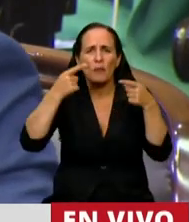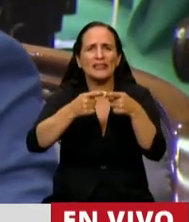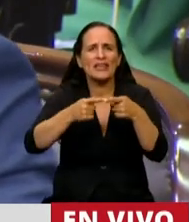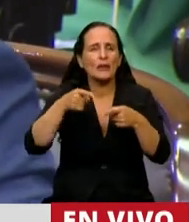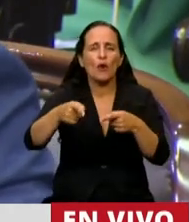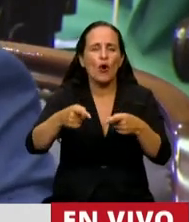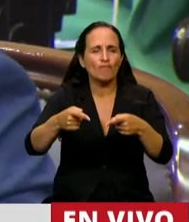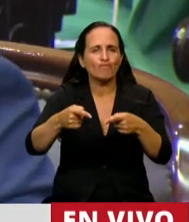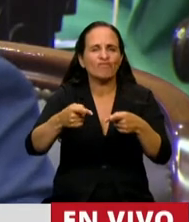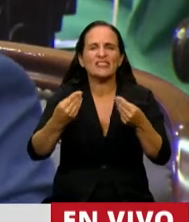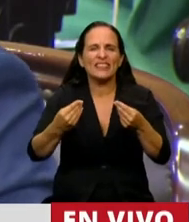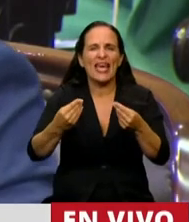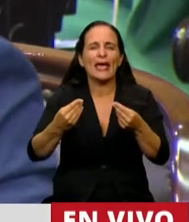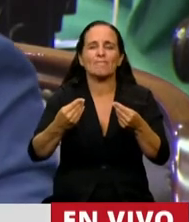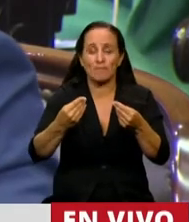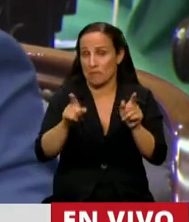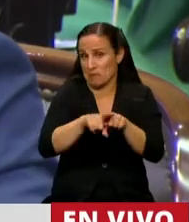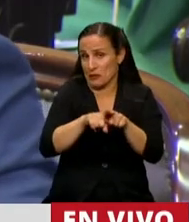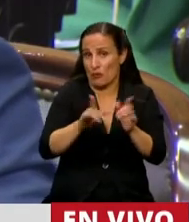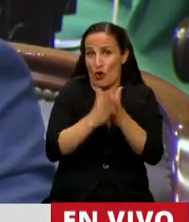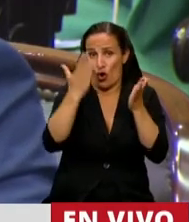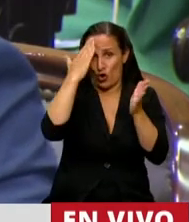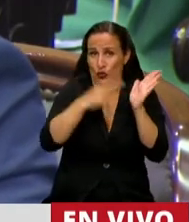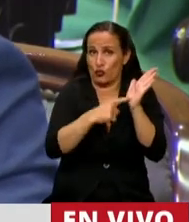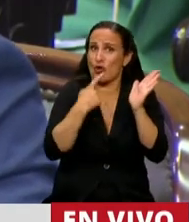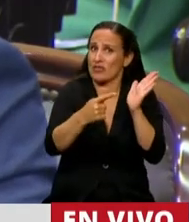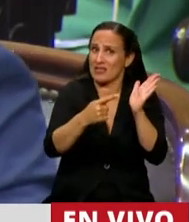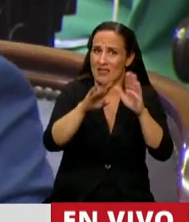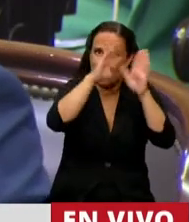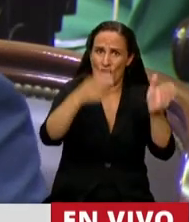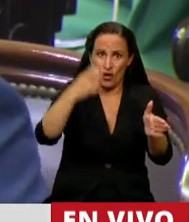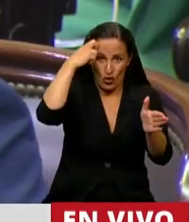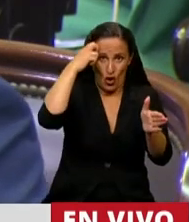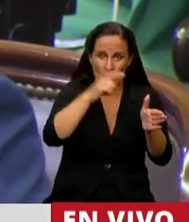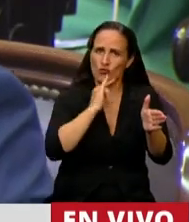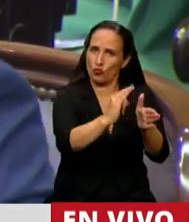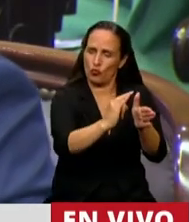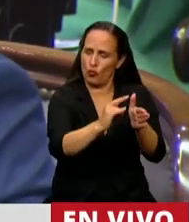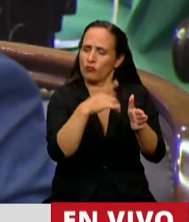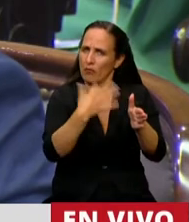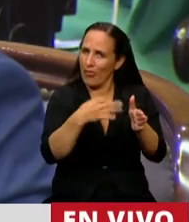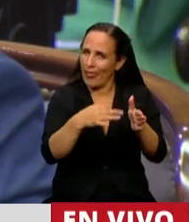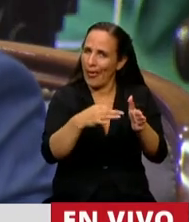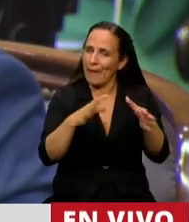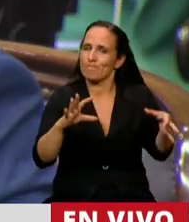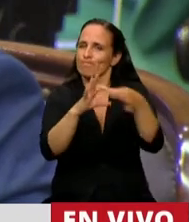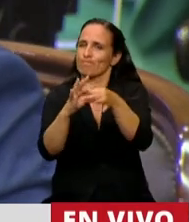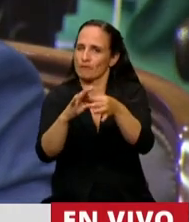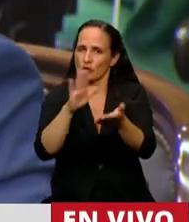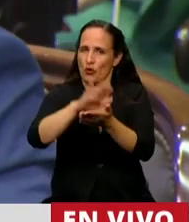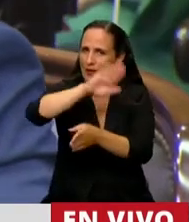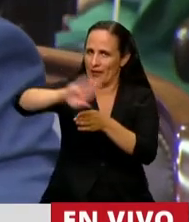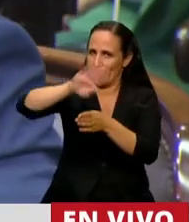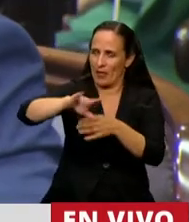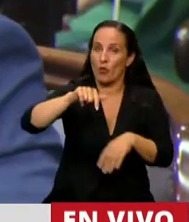el rol asignado constitucionalmente al Congreso de la Nación para utilizar el endeudamiento público nacional, hoy es